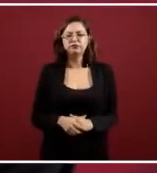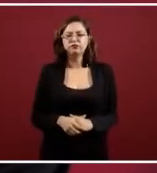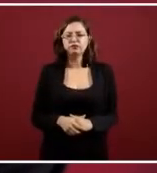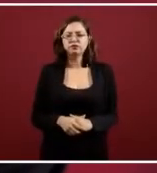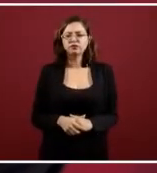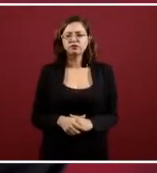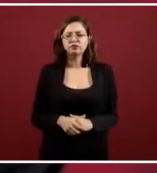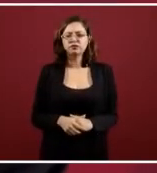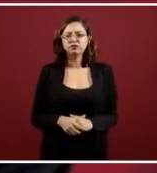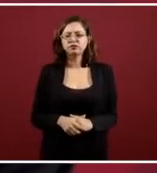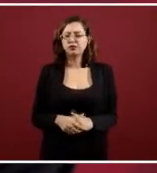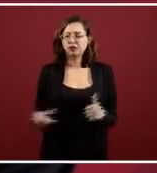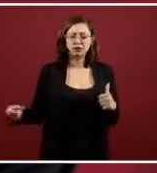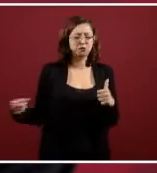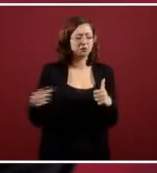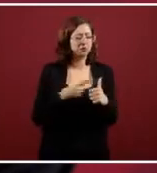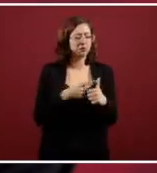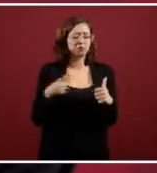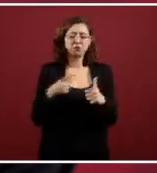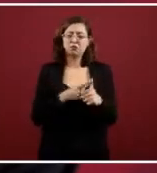por encima de todo